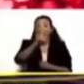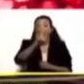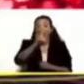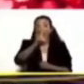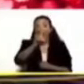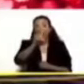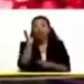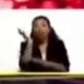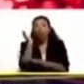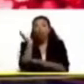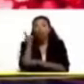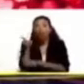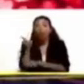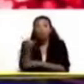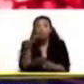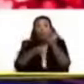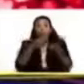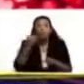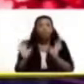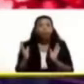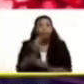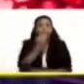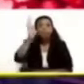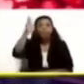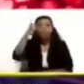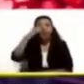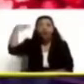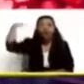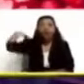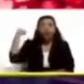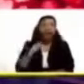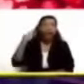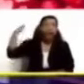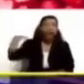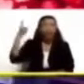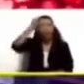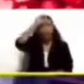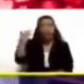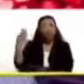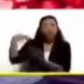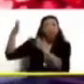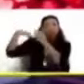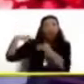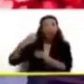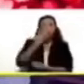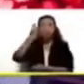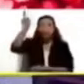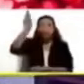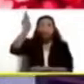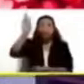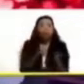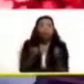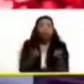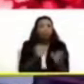Una vergüenza, expresión de su ideología nazi, de su ideología macartista. Entre el nazismo y el